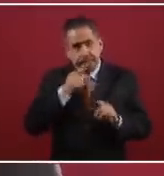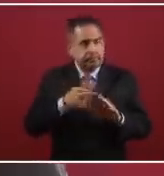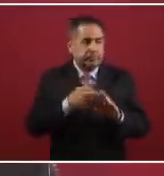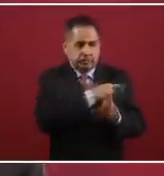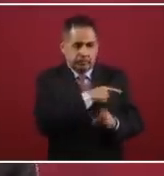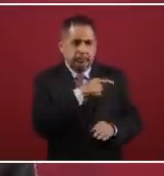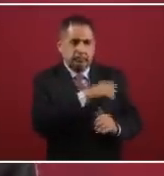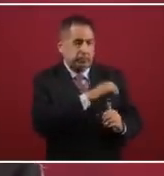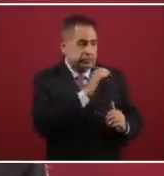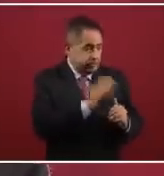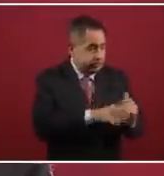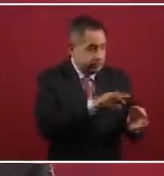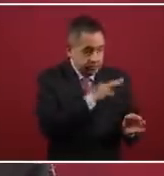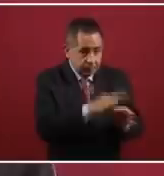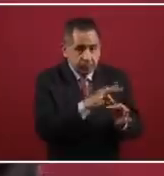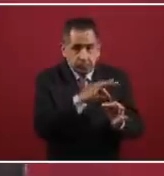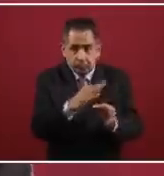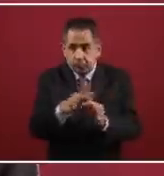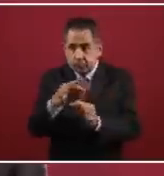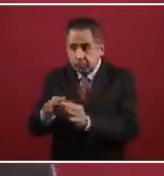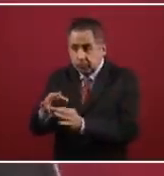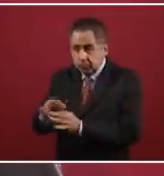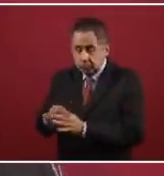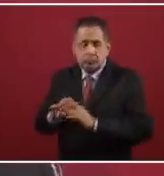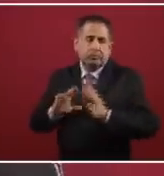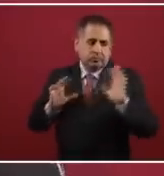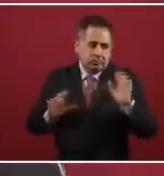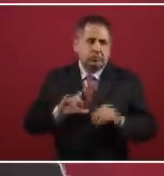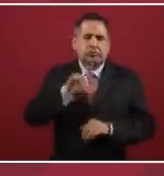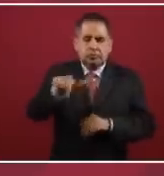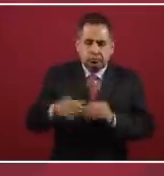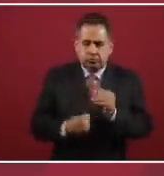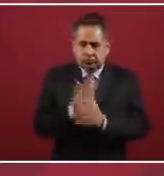Tenemos que terminar los inconclusos.